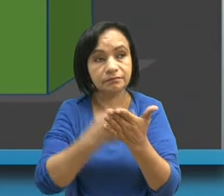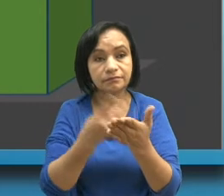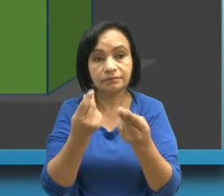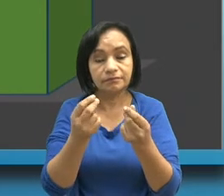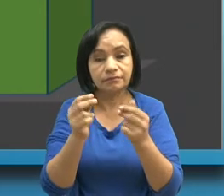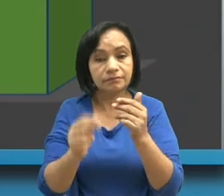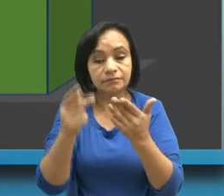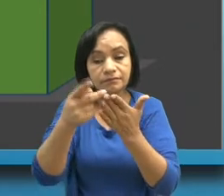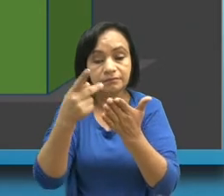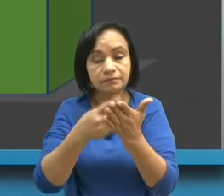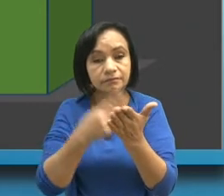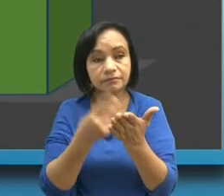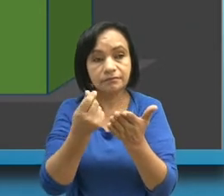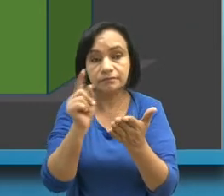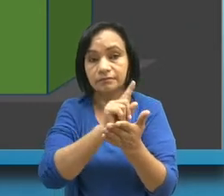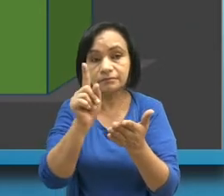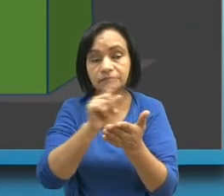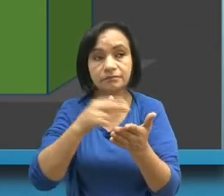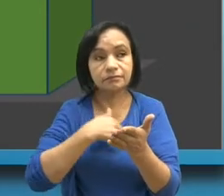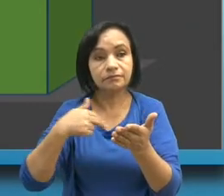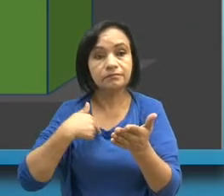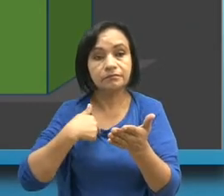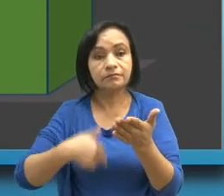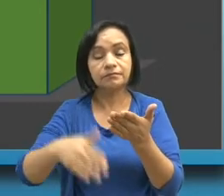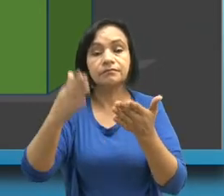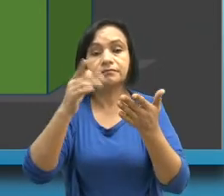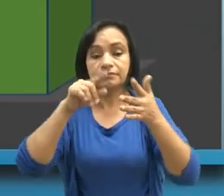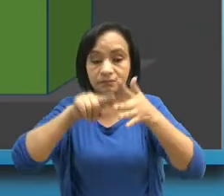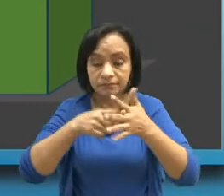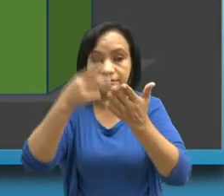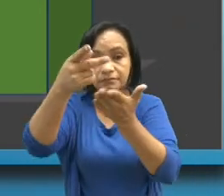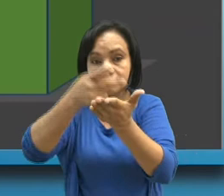marca en nuestro presupuesto. Entonces, eso nosotros es cuando vos inicias un